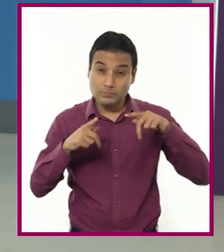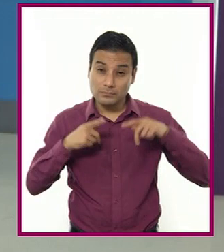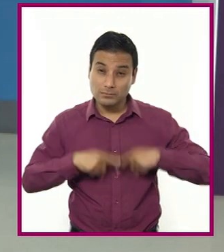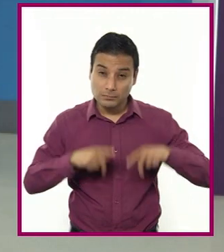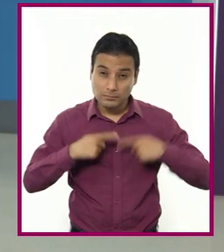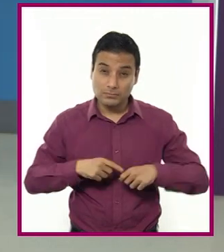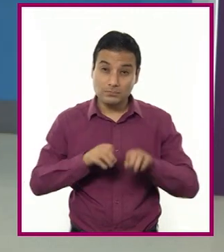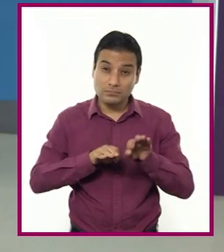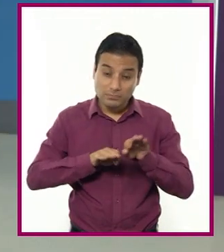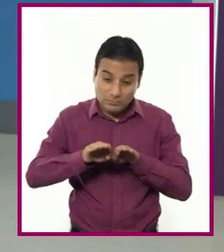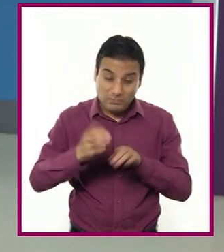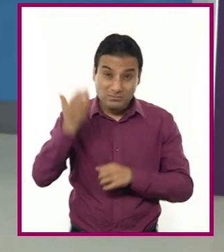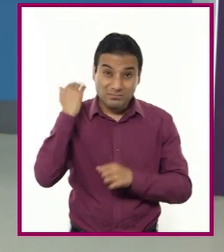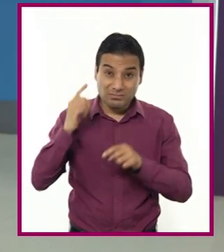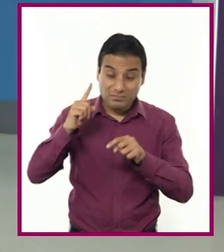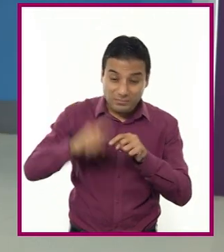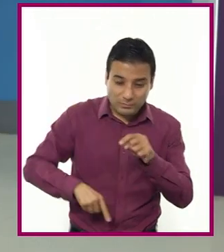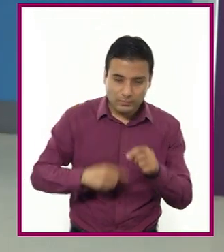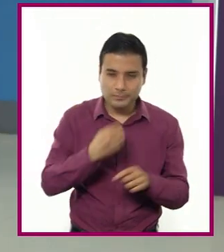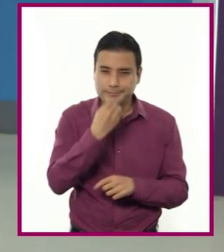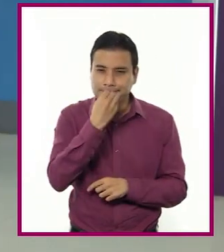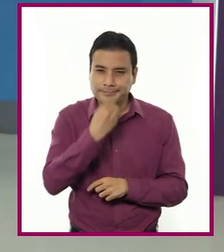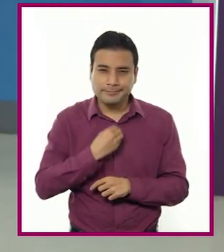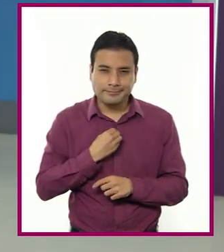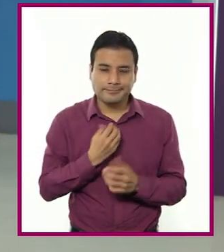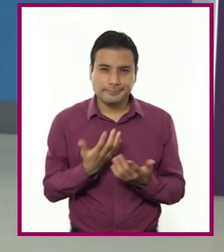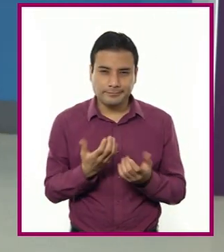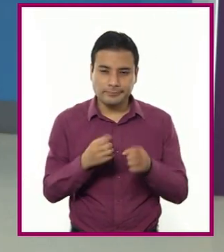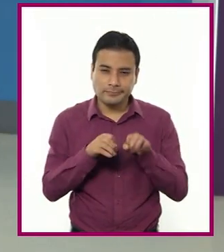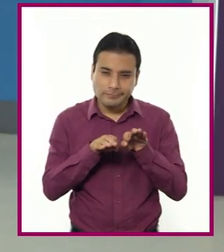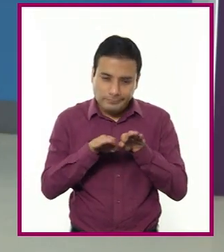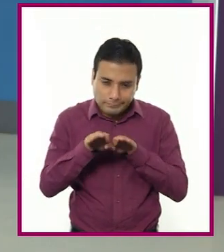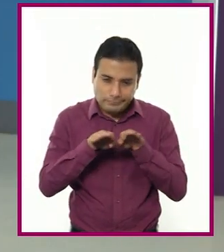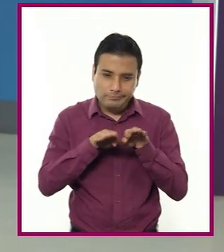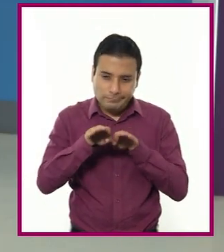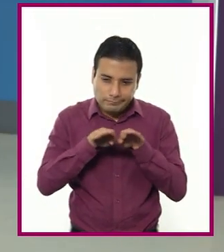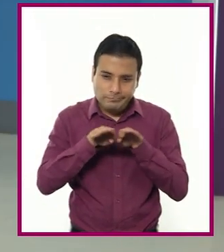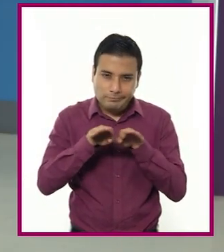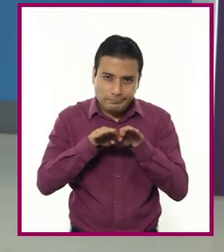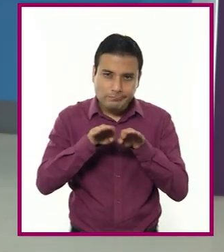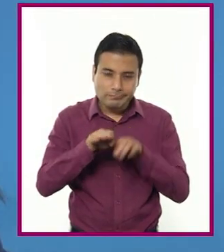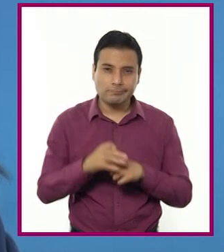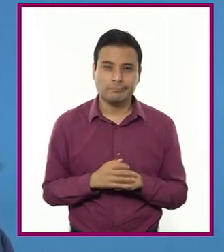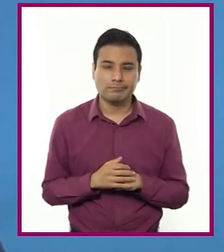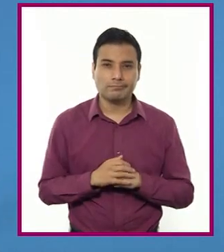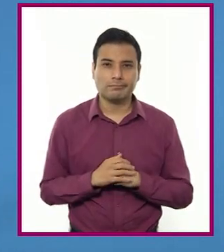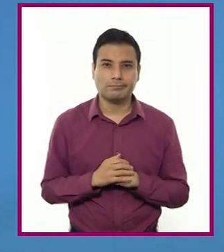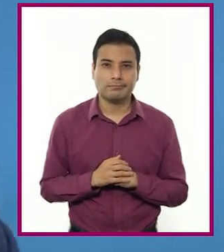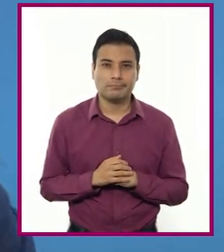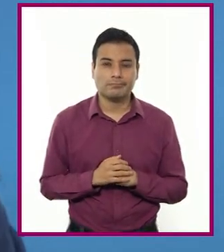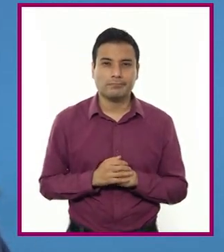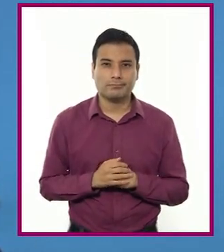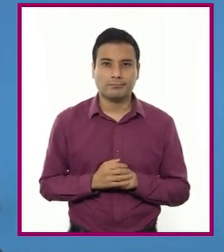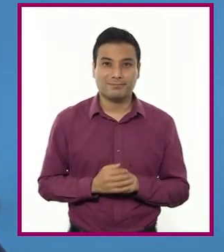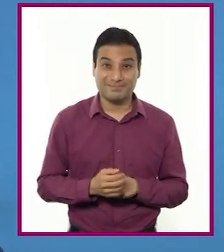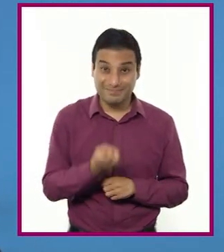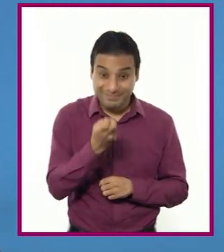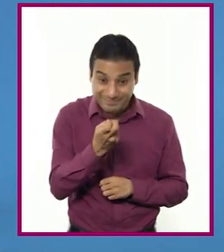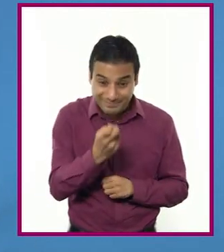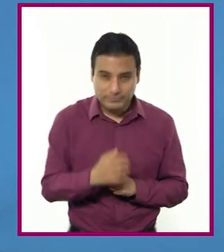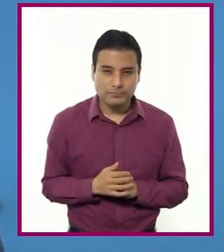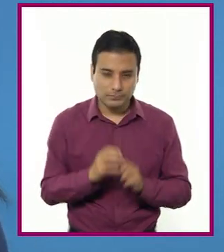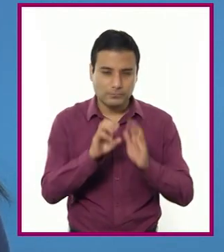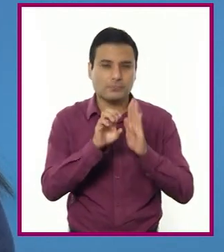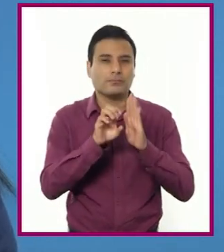perder sus tierras, se veían en la necesidad de trabajar para los nuevos dueños. Estos son solo